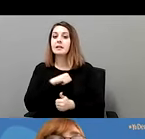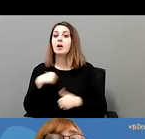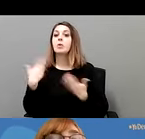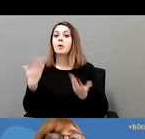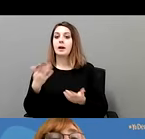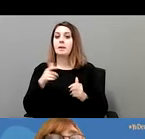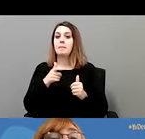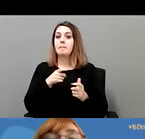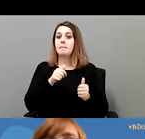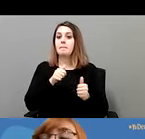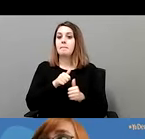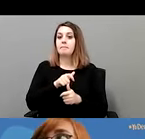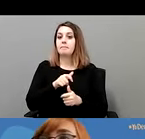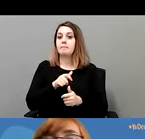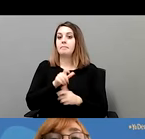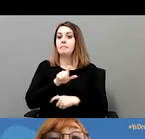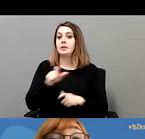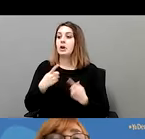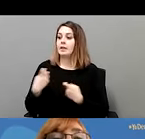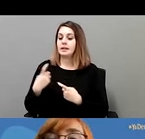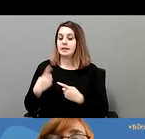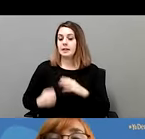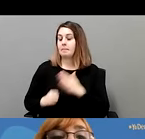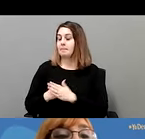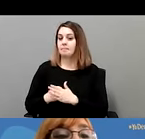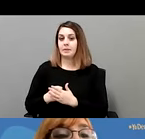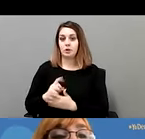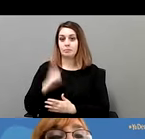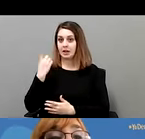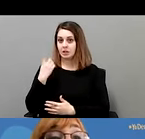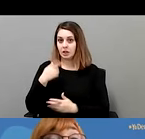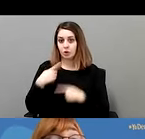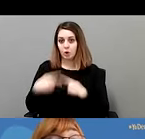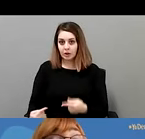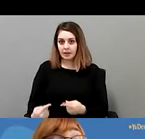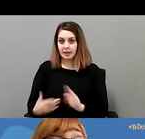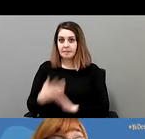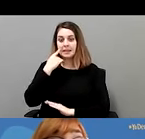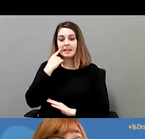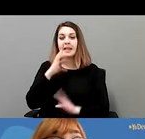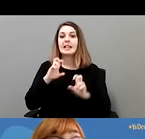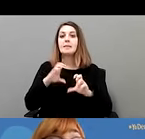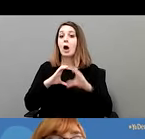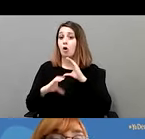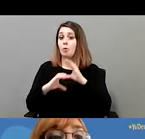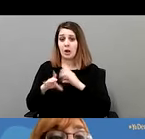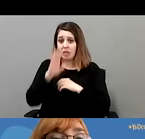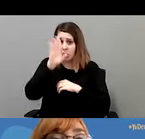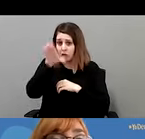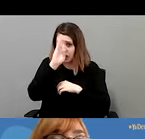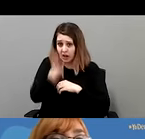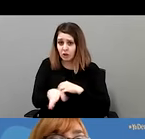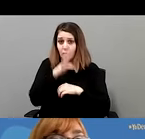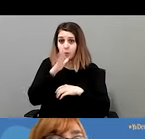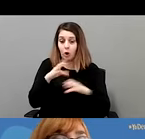personas que más ayuda necesitan todos los días, ¿vale? ¿Para qué? Ya veis que Suecia coge la comunicación directamente, pero porque la